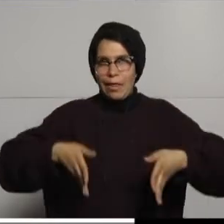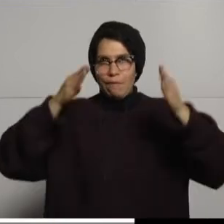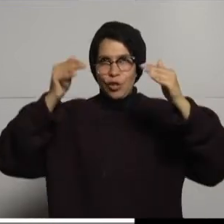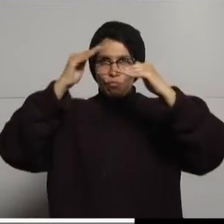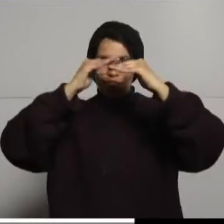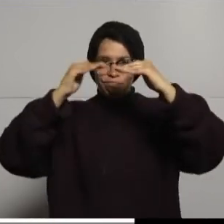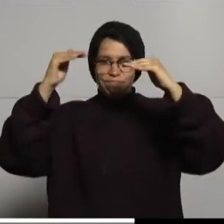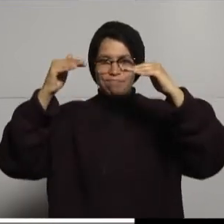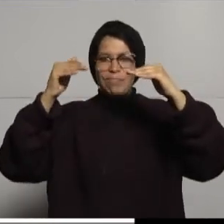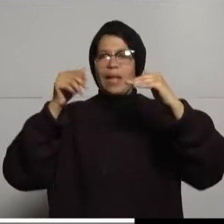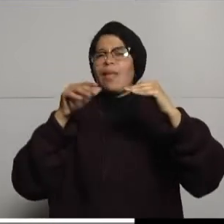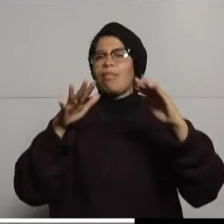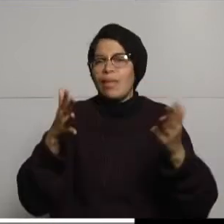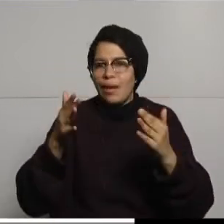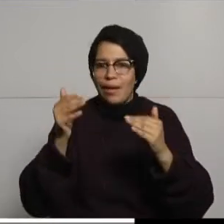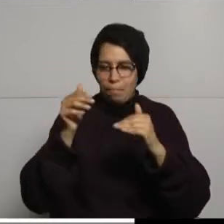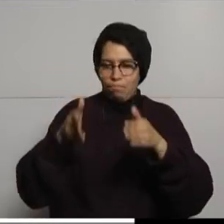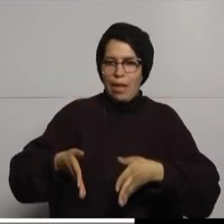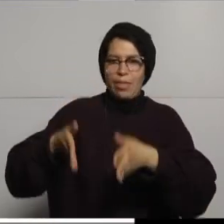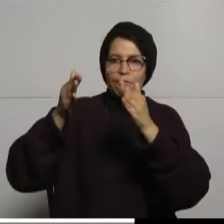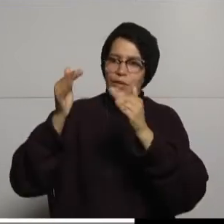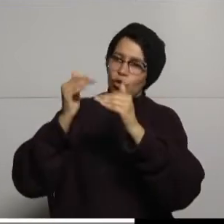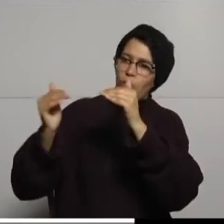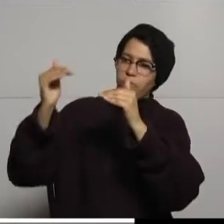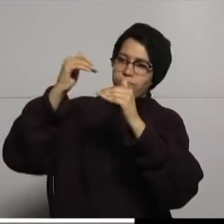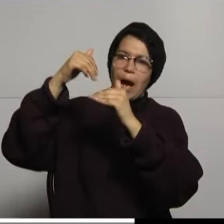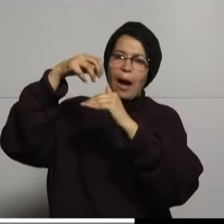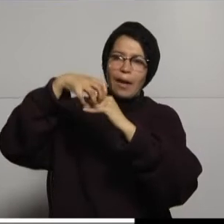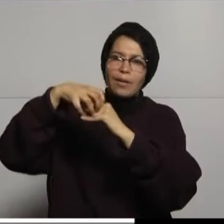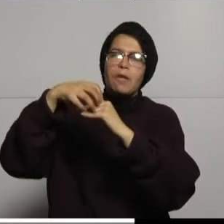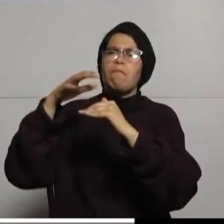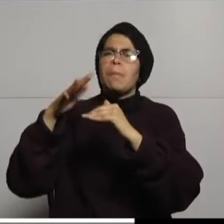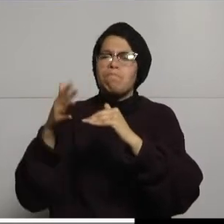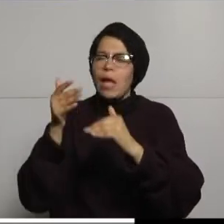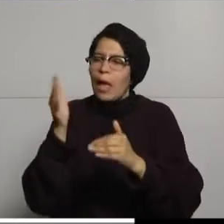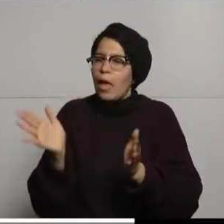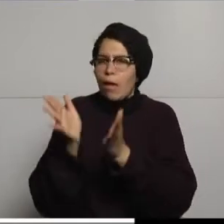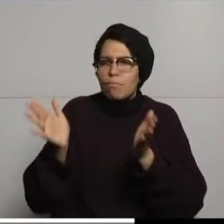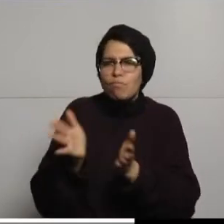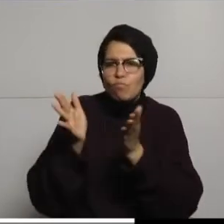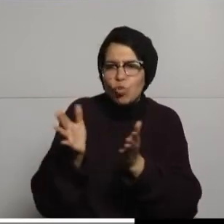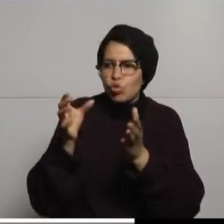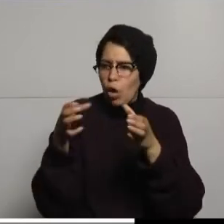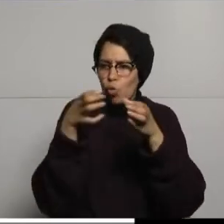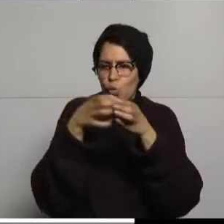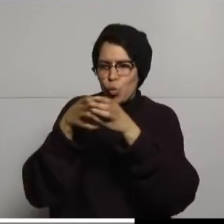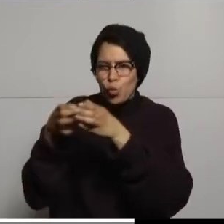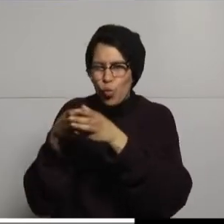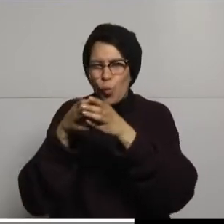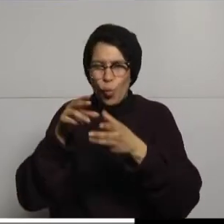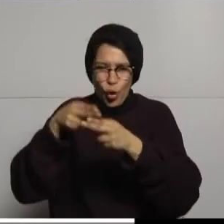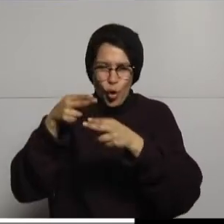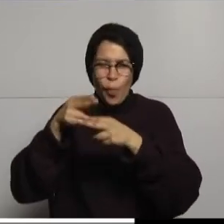proyecciones desde terrazas de edificios que están haciendo varios colectivos. Esto lo impulsó Laura Mora, una mujer directora de